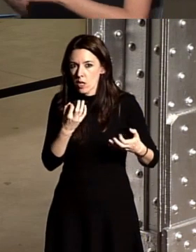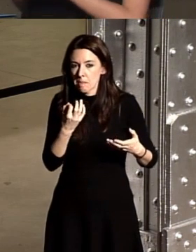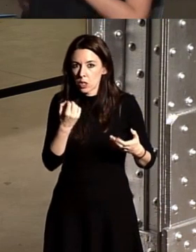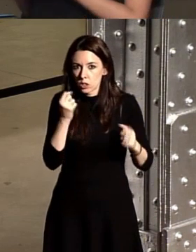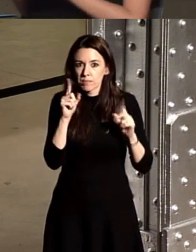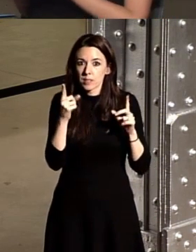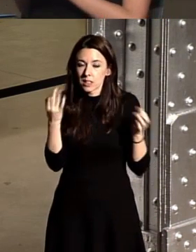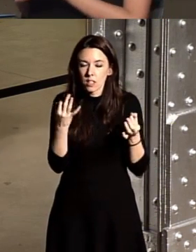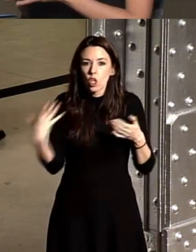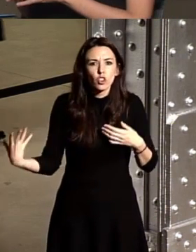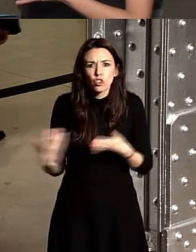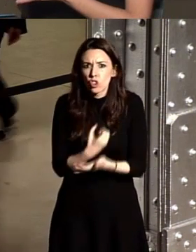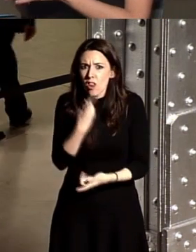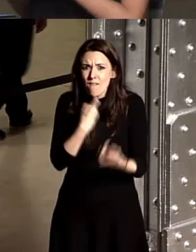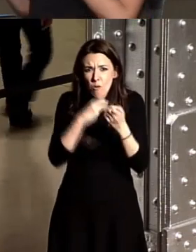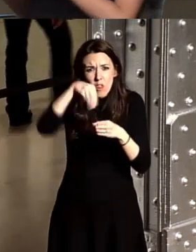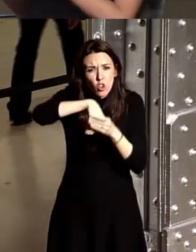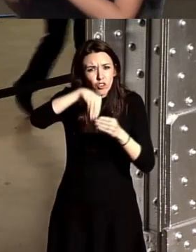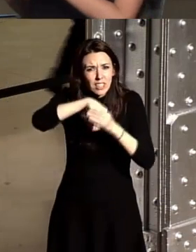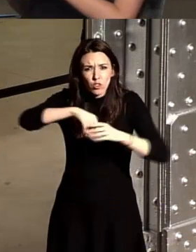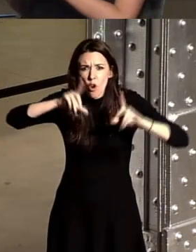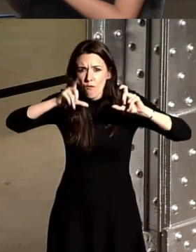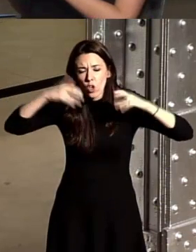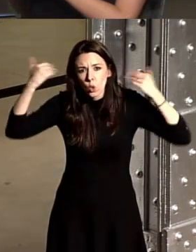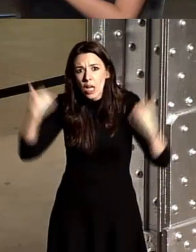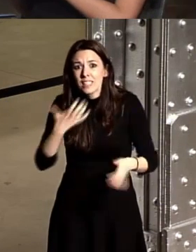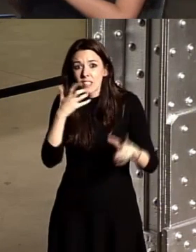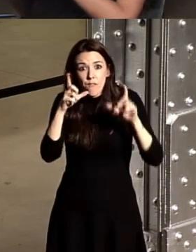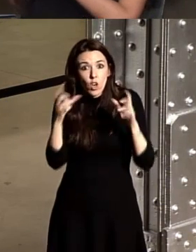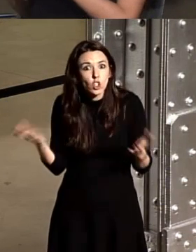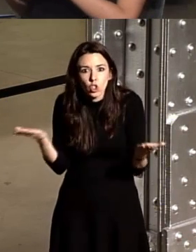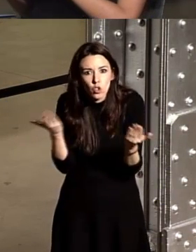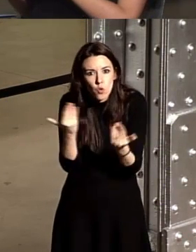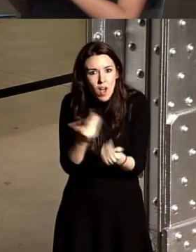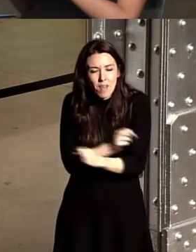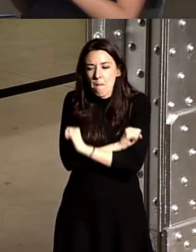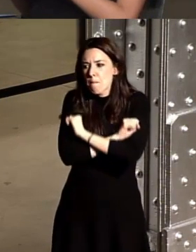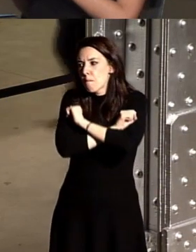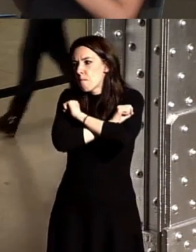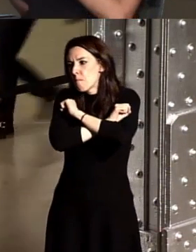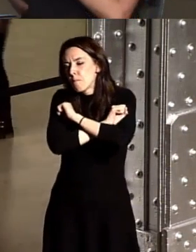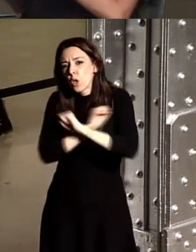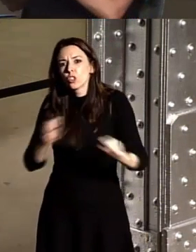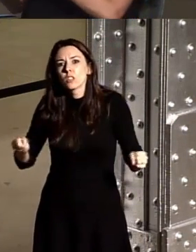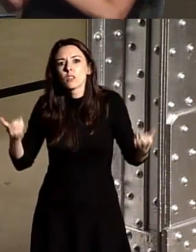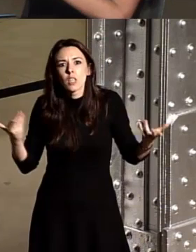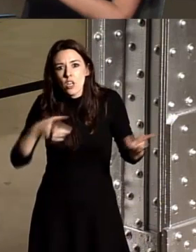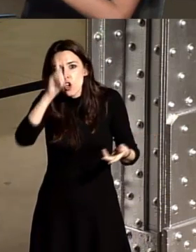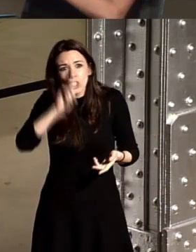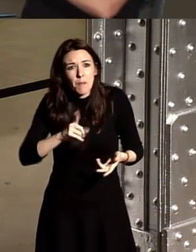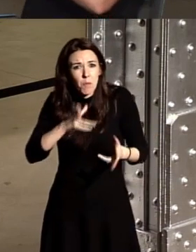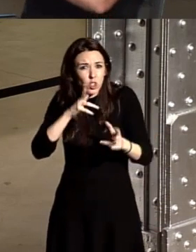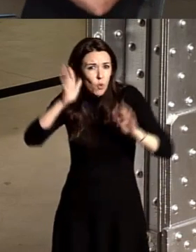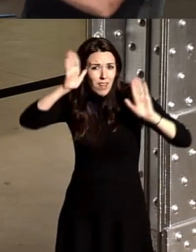de toda la información que contienen, ¿no? Y que si esas fotos no existieran, no estaríamos sabiendo qué atrocidades se